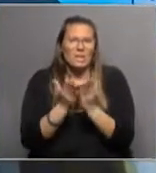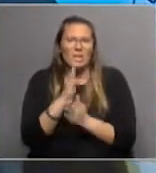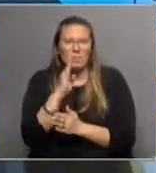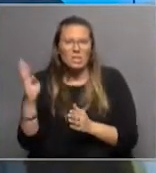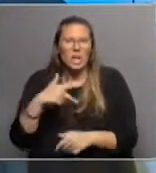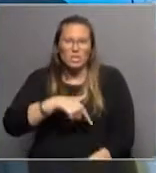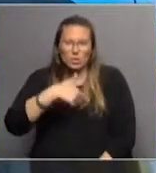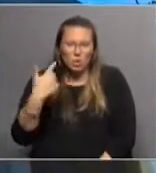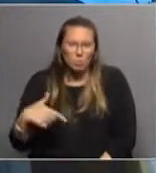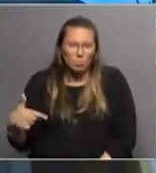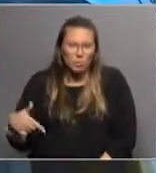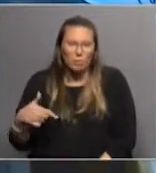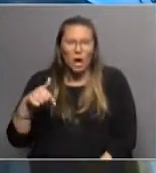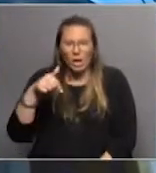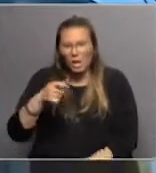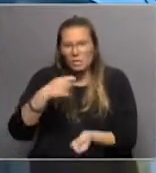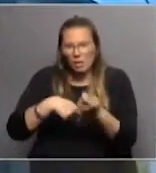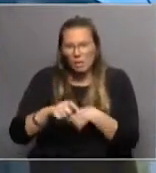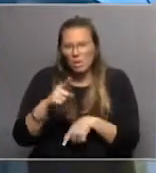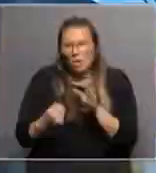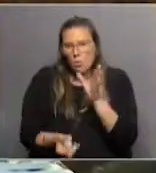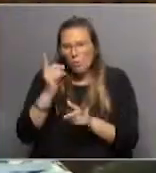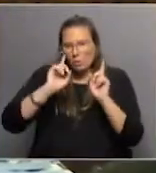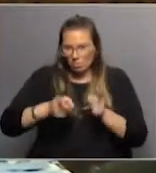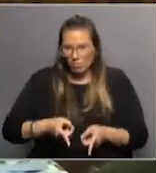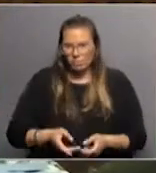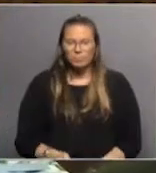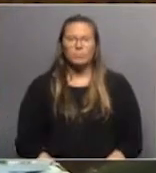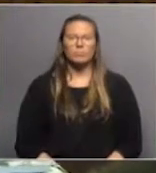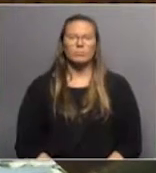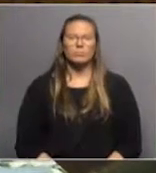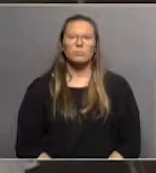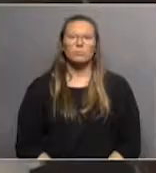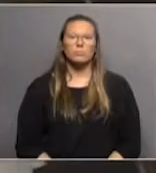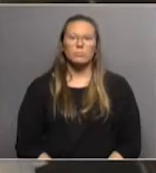demás, y a pesar de que acá se venden muchas novedades también, ¿no?